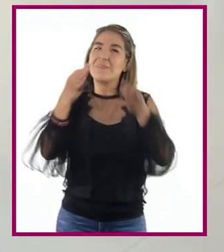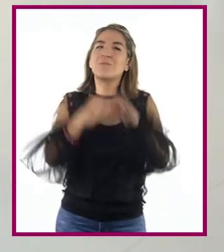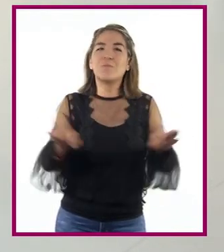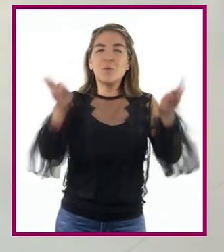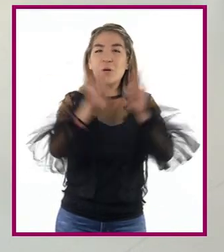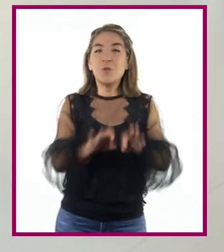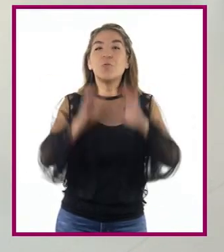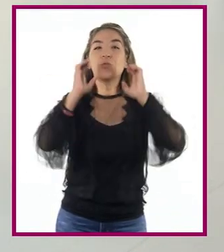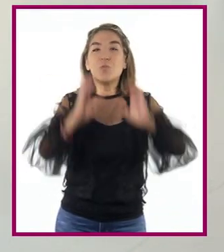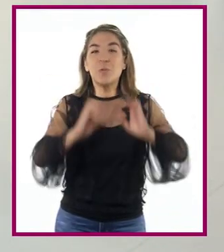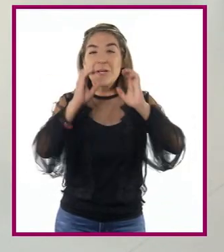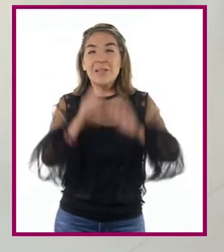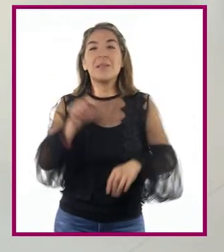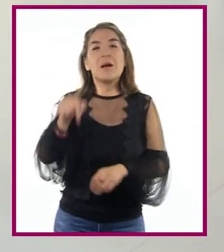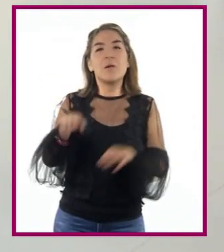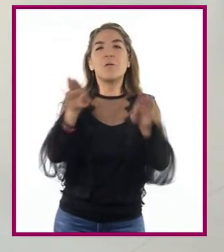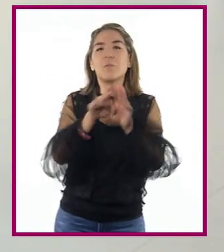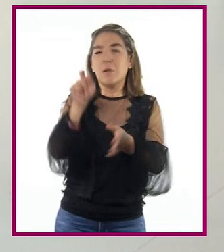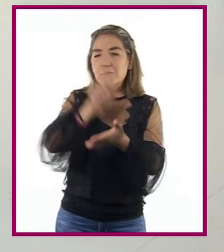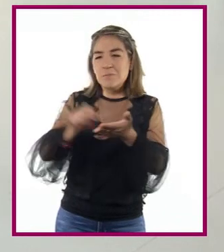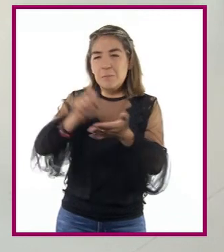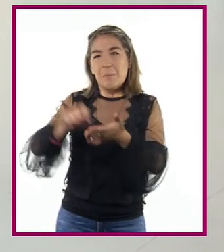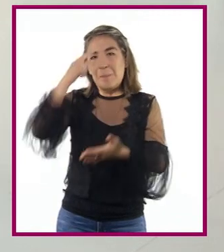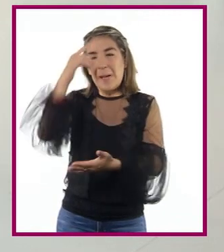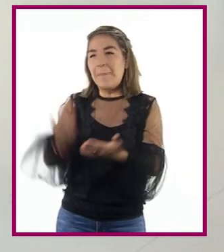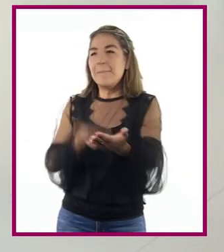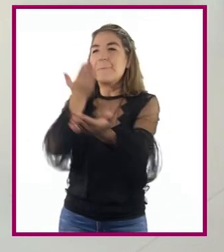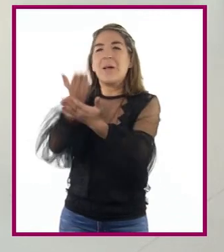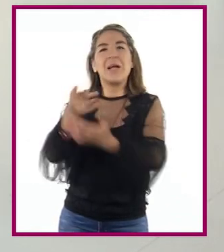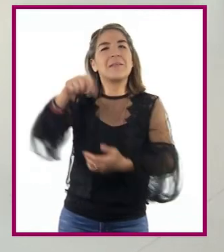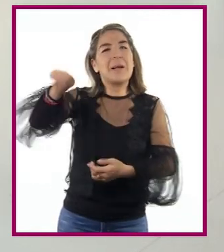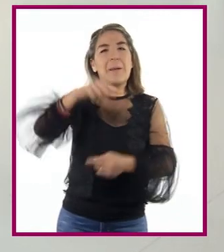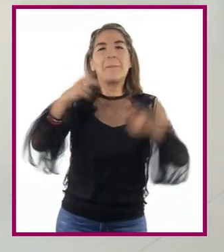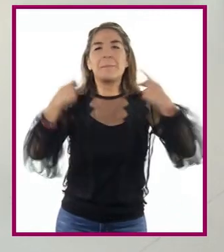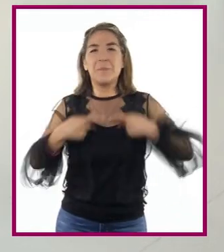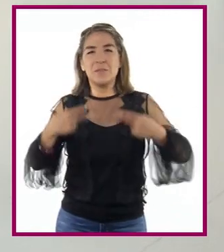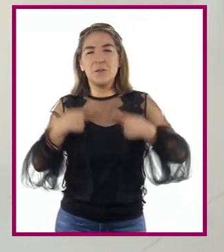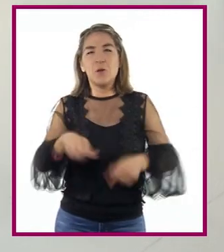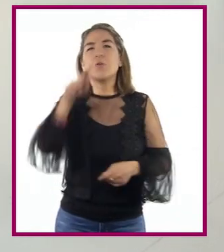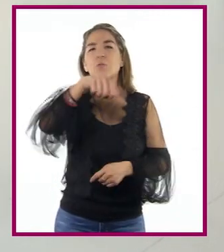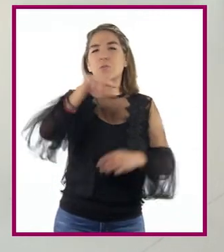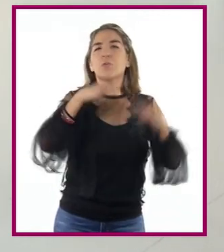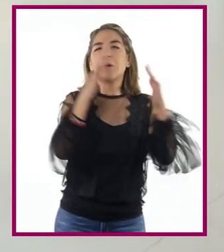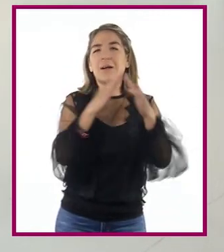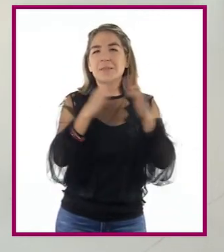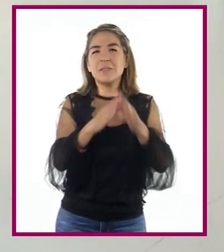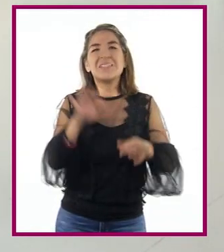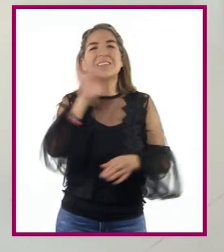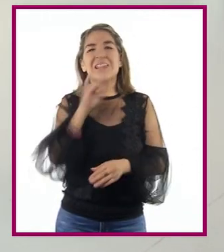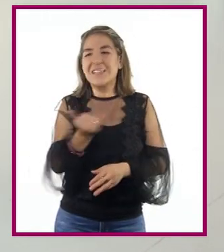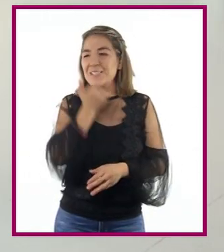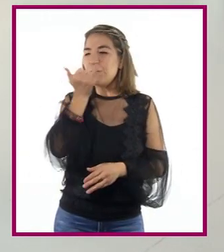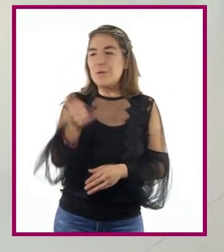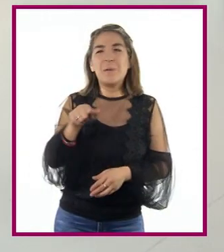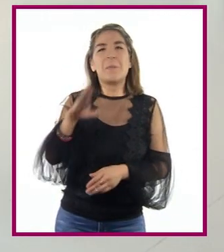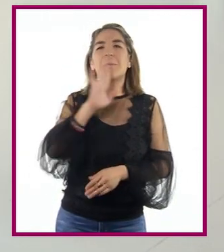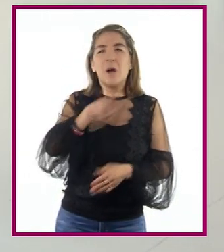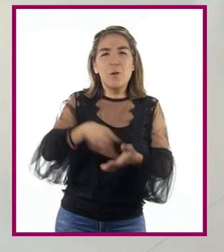cuidar la manera como nos dirigimos al destinatario. En casa, ¿cómo corregirían esta carta?